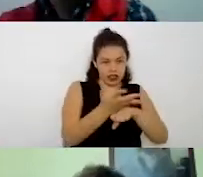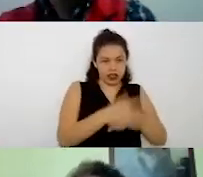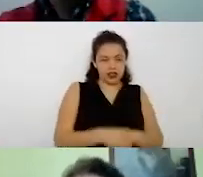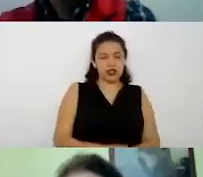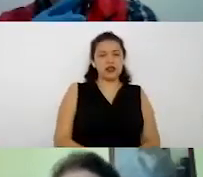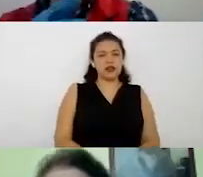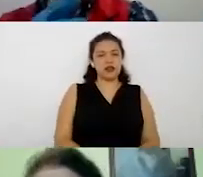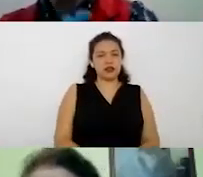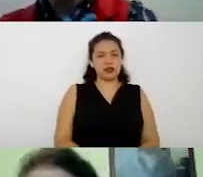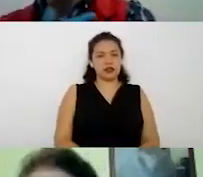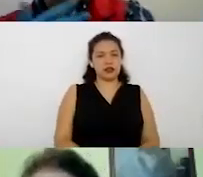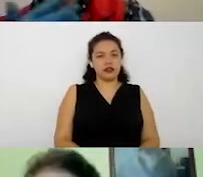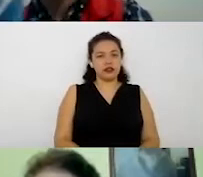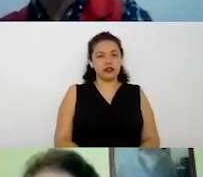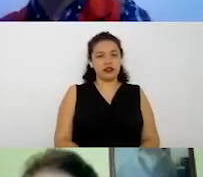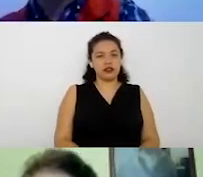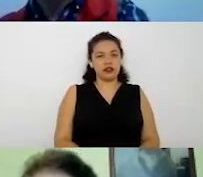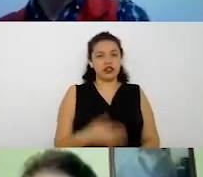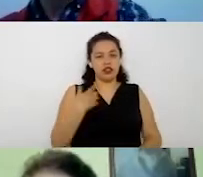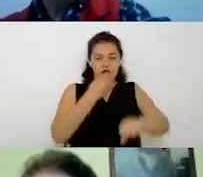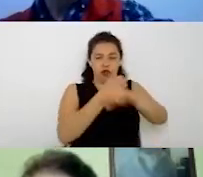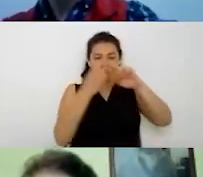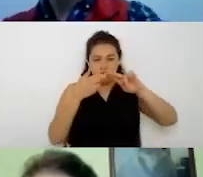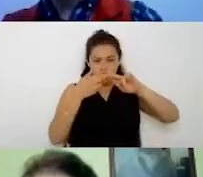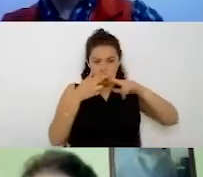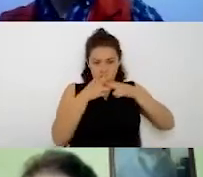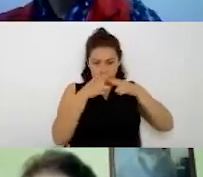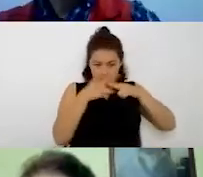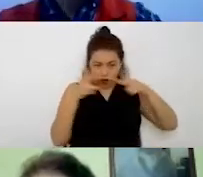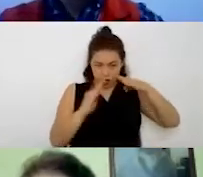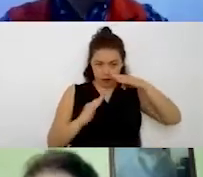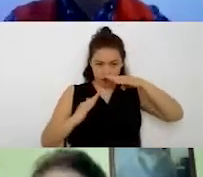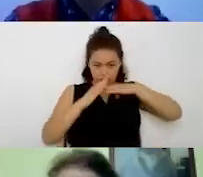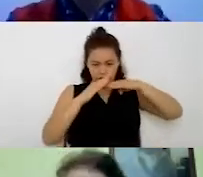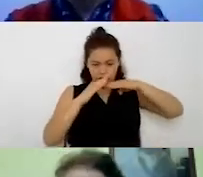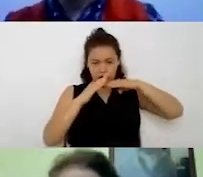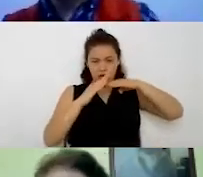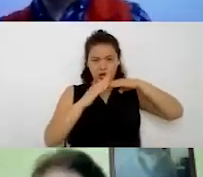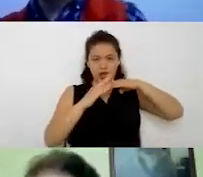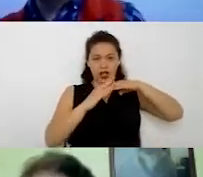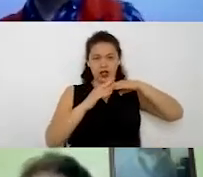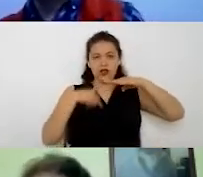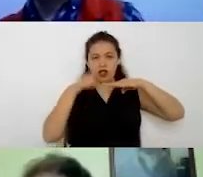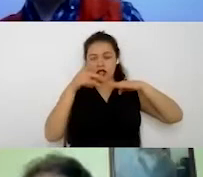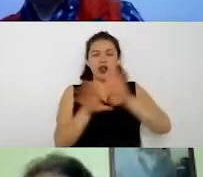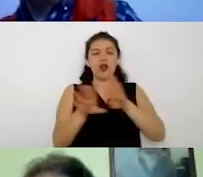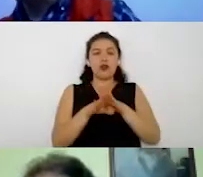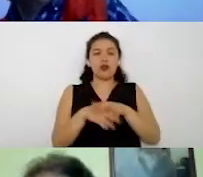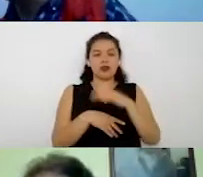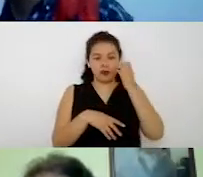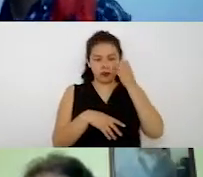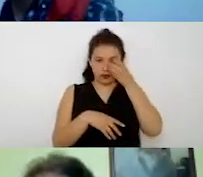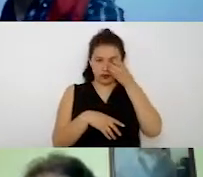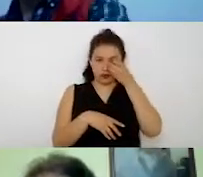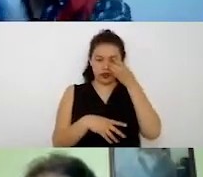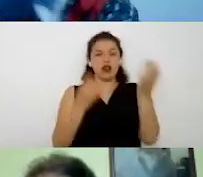a atender una hemorragia con una fractura expuesta? Lo que voy a hacer simplemente va a ser colocar